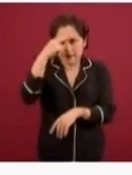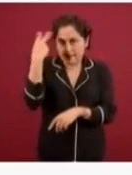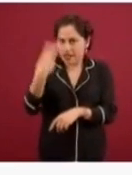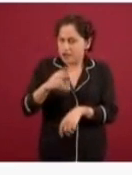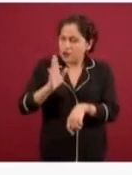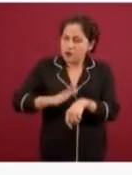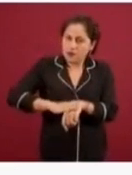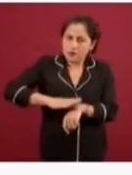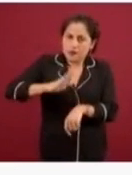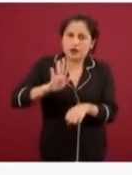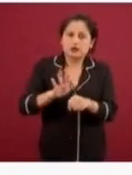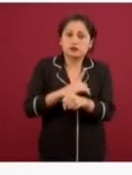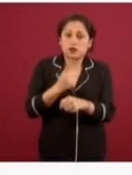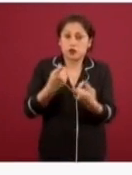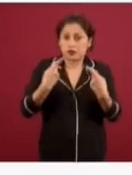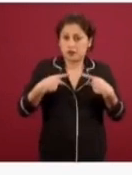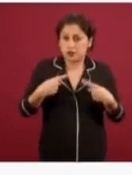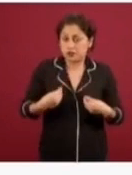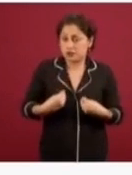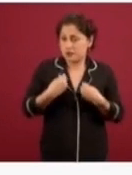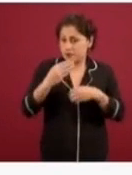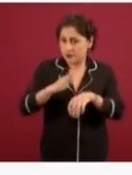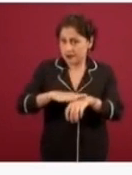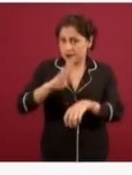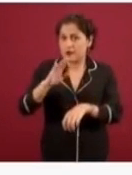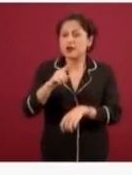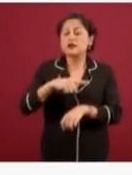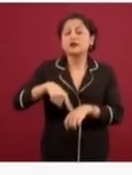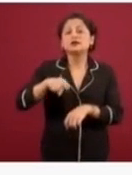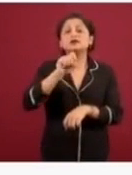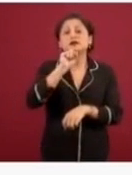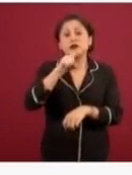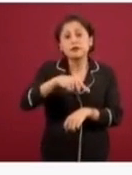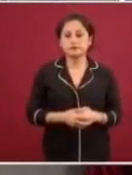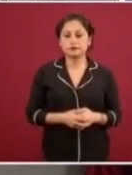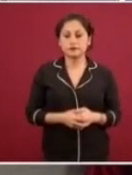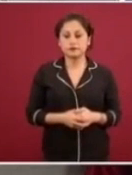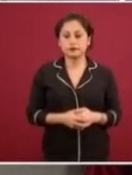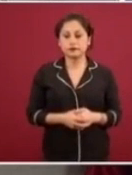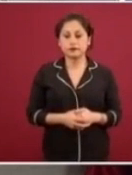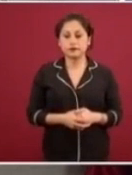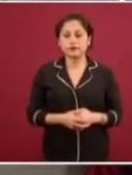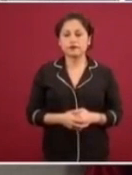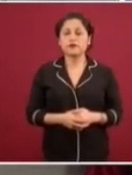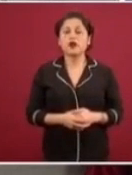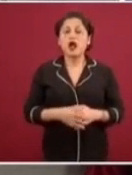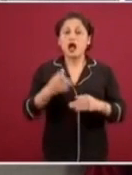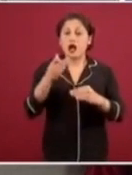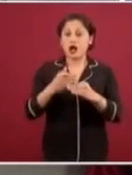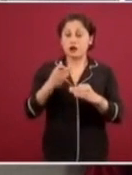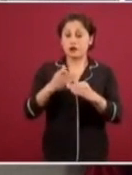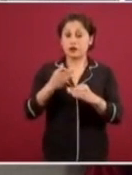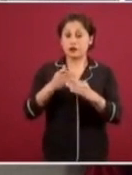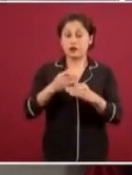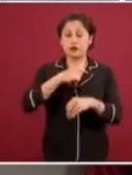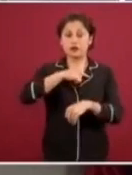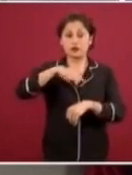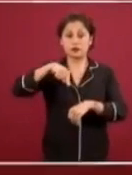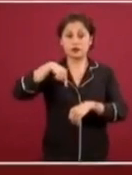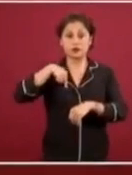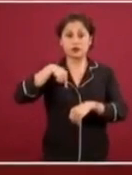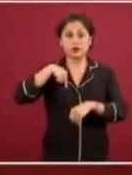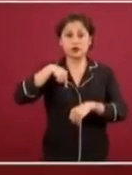algunos estados del norte y del Sur del país lo que estamos observando representa